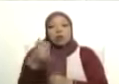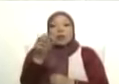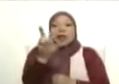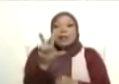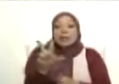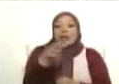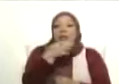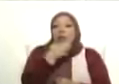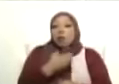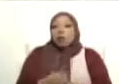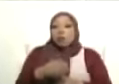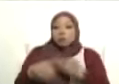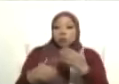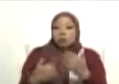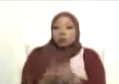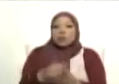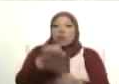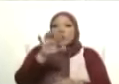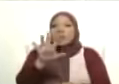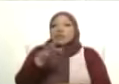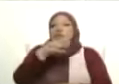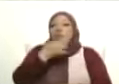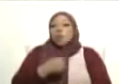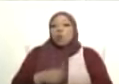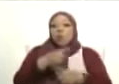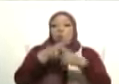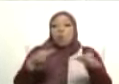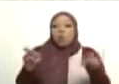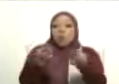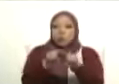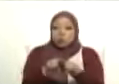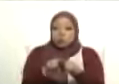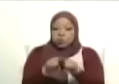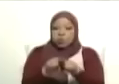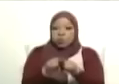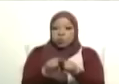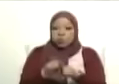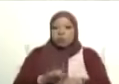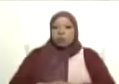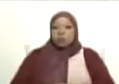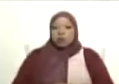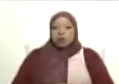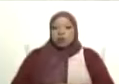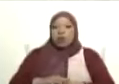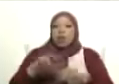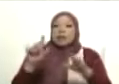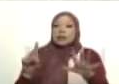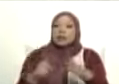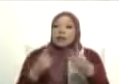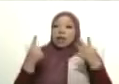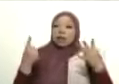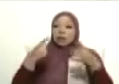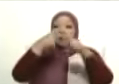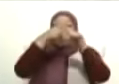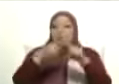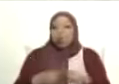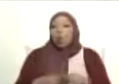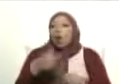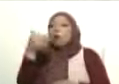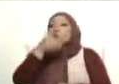3 hasta el día 5 como fecha tope para nosotros. En segundo lugar, la recepción del sobre número